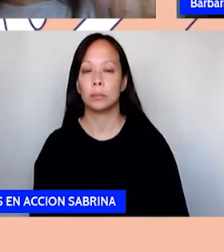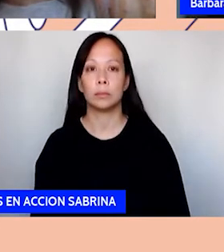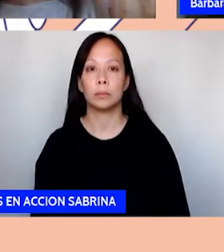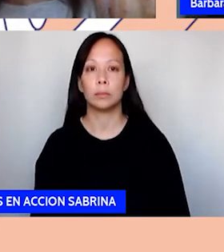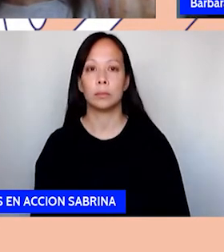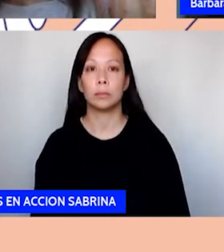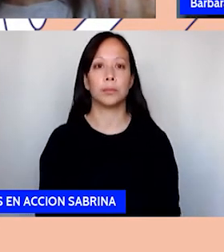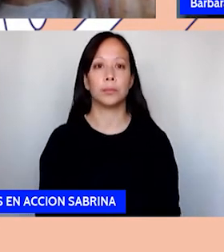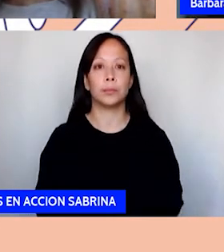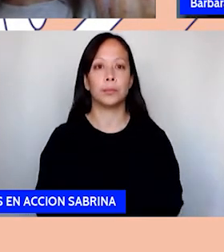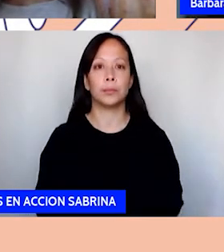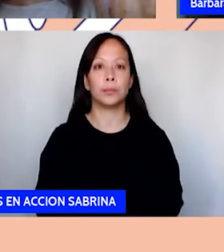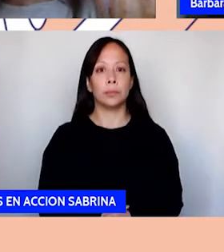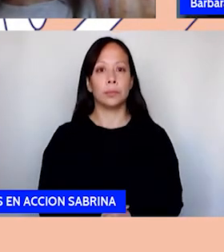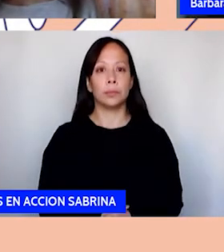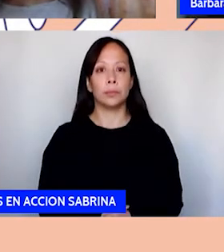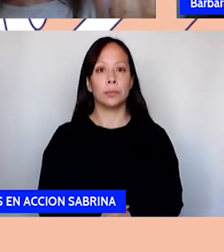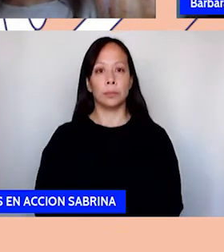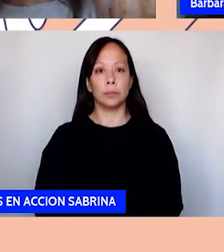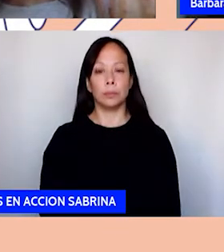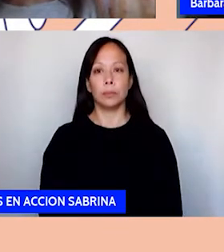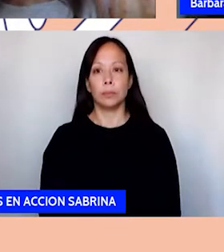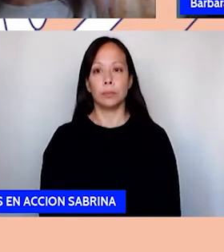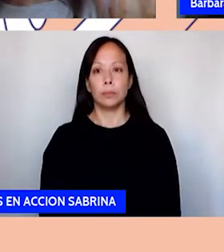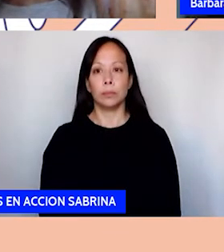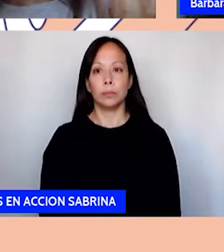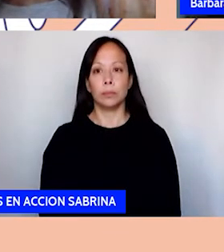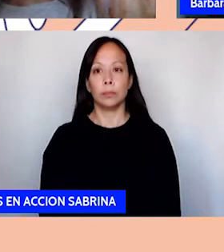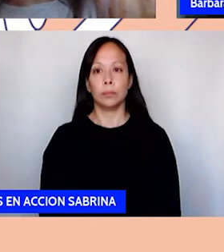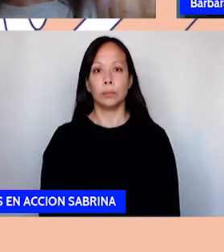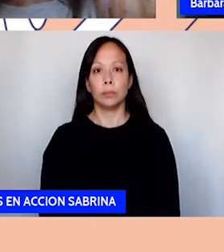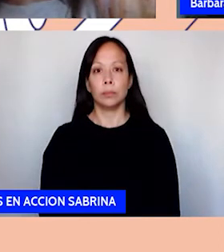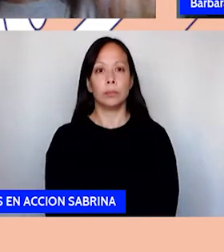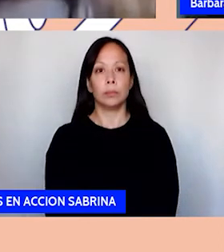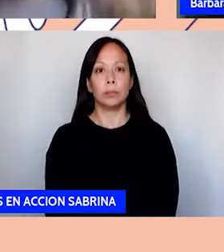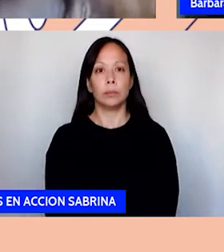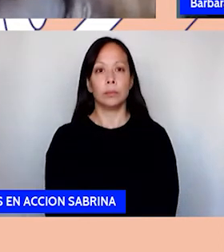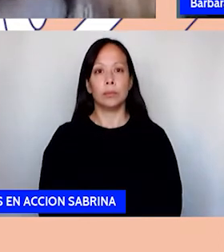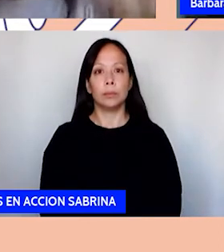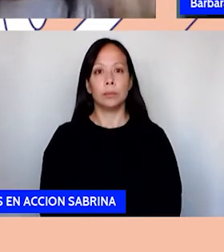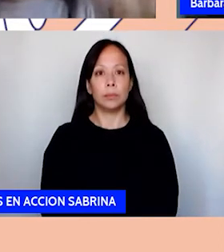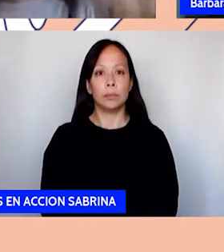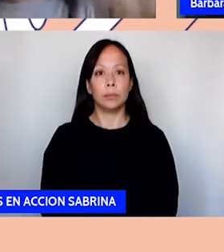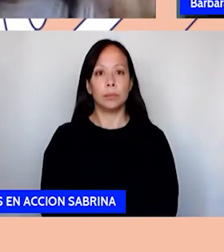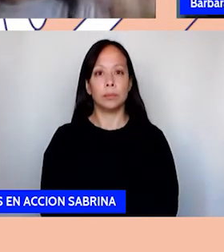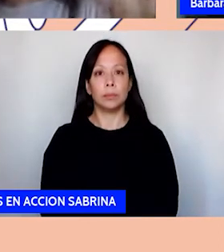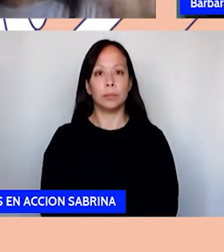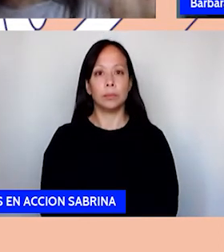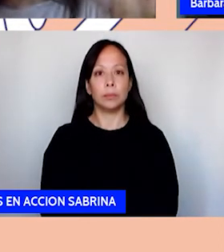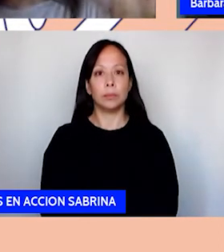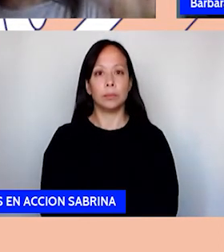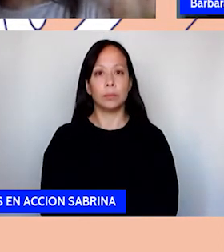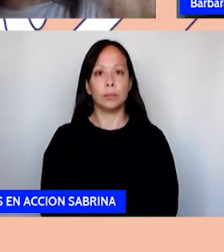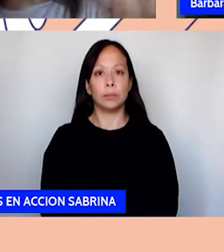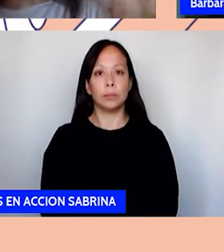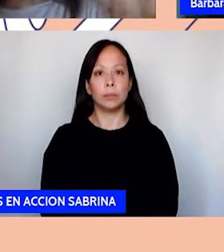Burma, en la Amazonía y tal, pasaba bastante tiempo en las comunidades, sobre todo enfocándose en las experiencias de las mujeres.